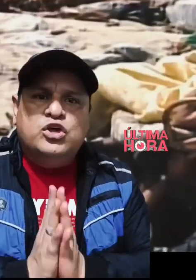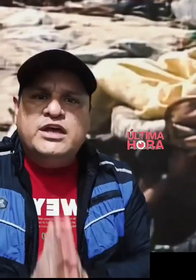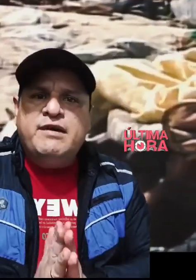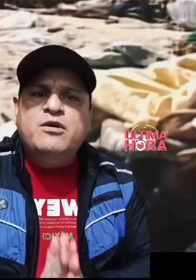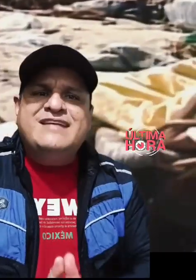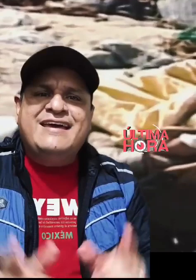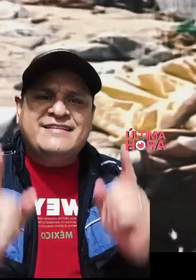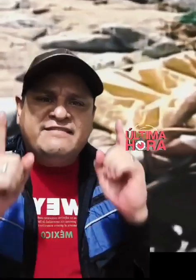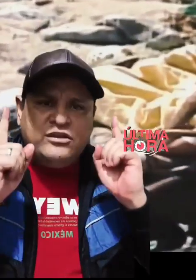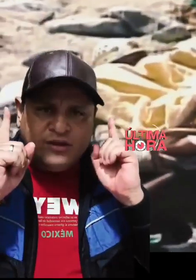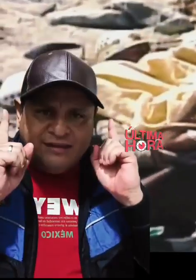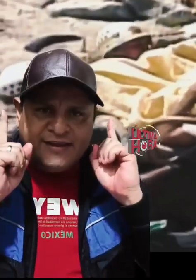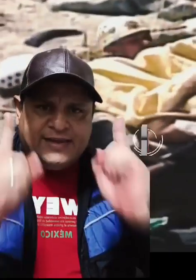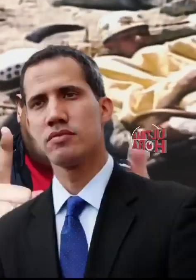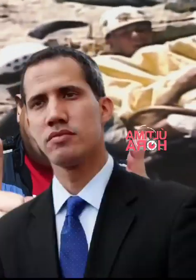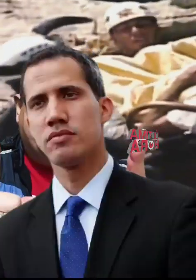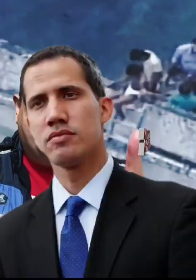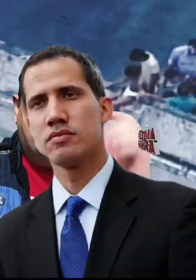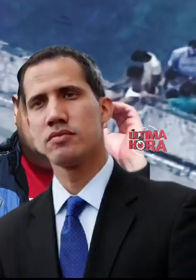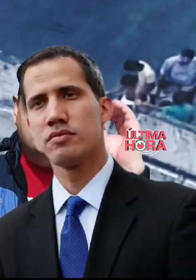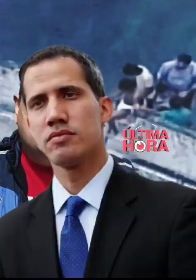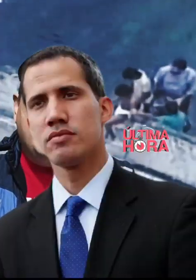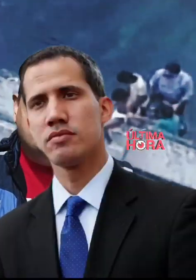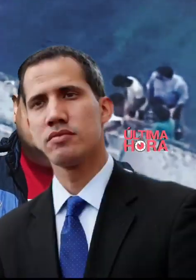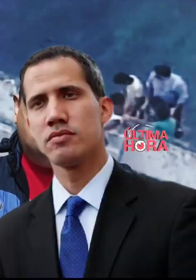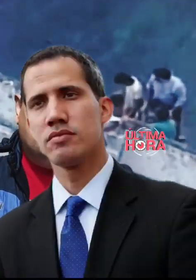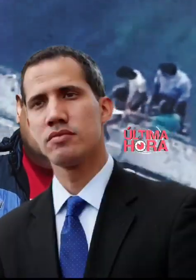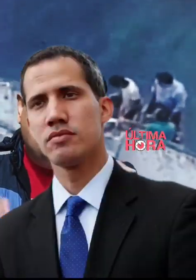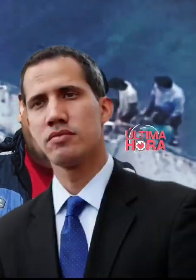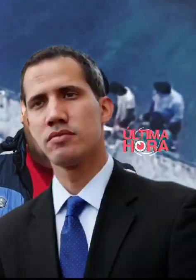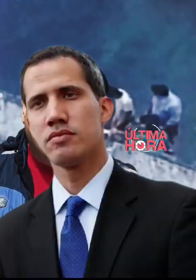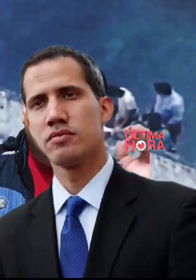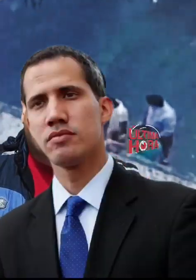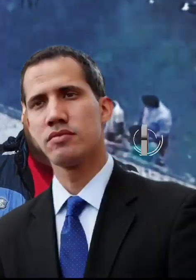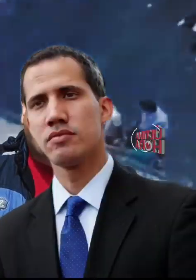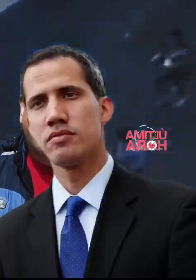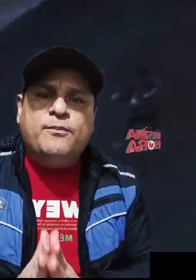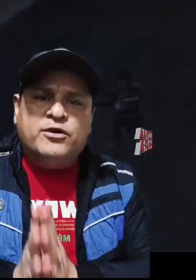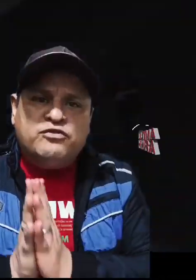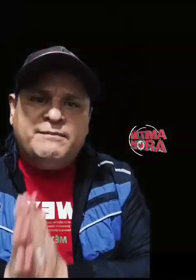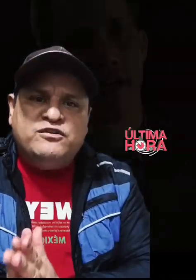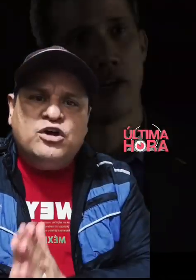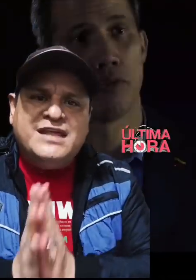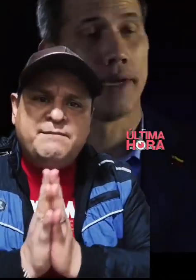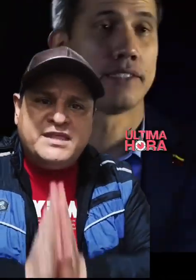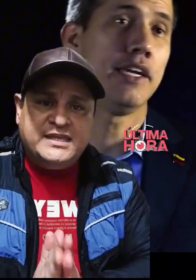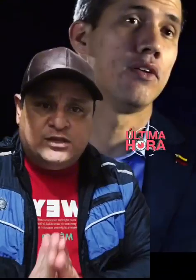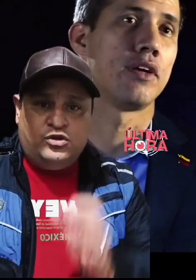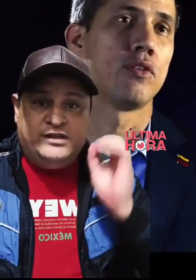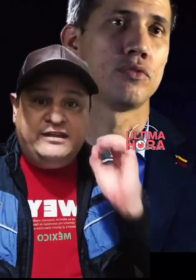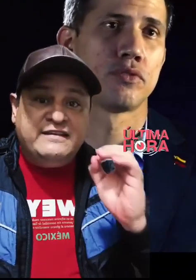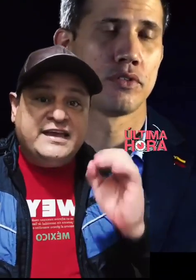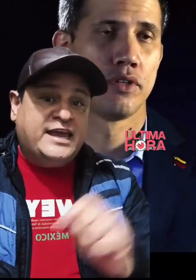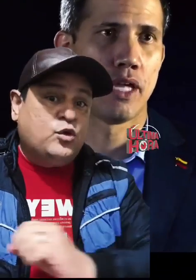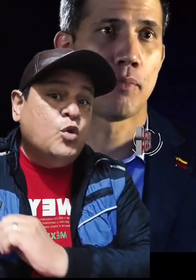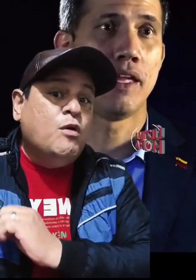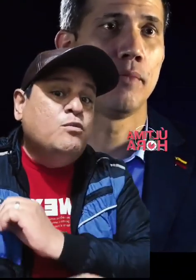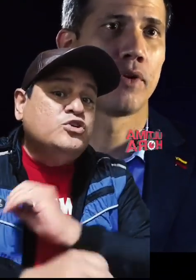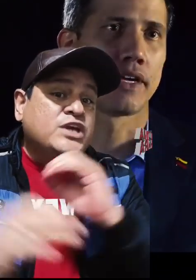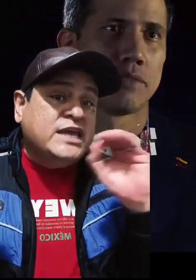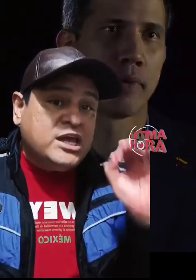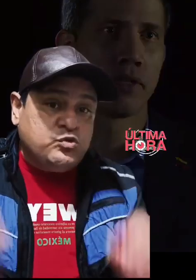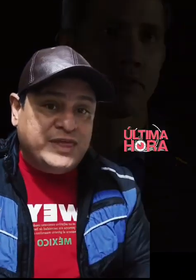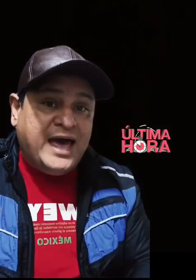video, donde vemos a este señor que está aquí en pantalla, Juan Guaidó, un político acabado por su ambición desmedida, donde dice que